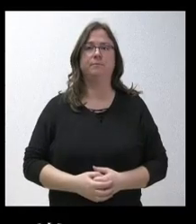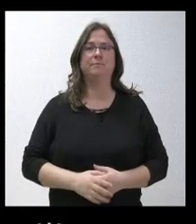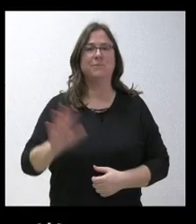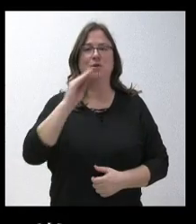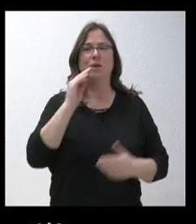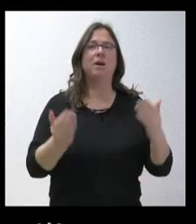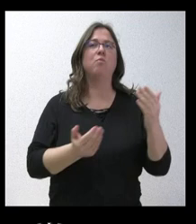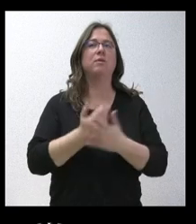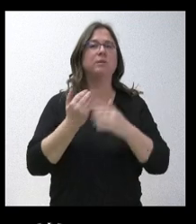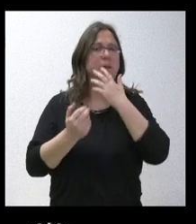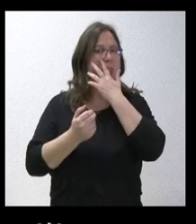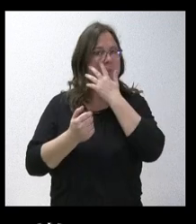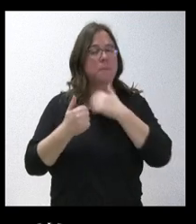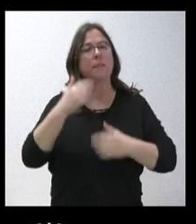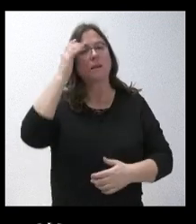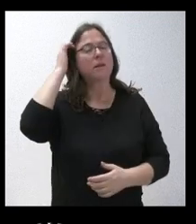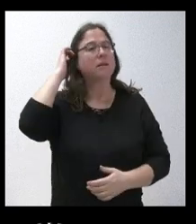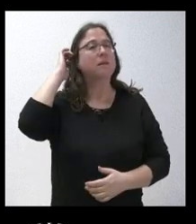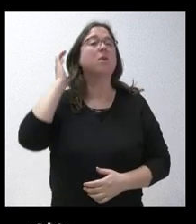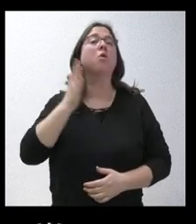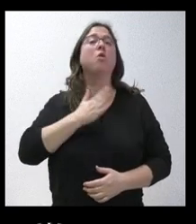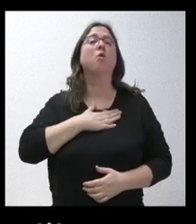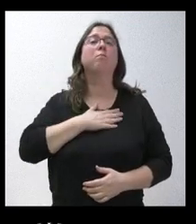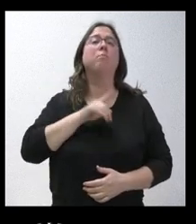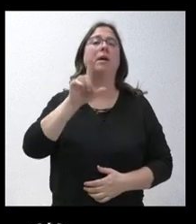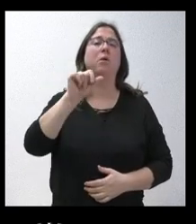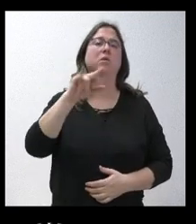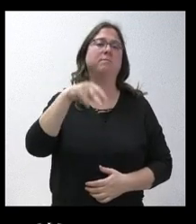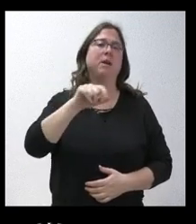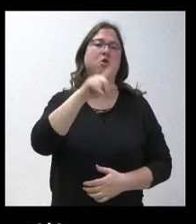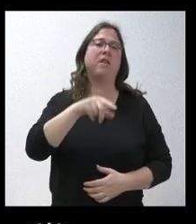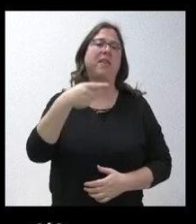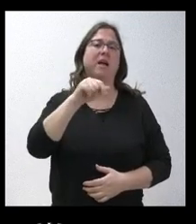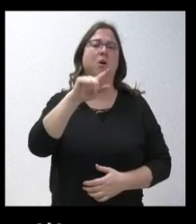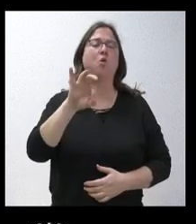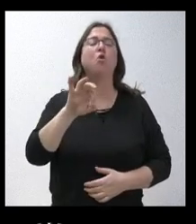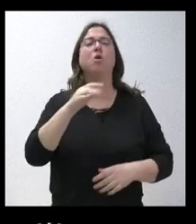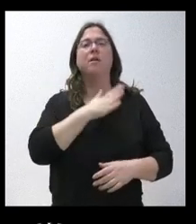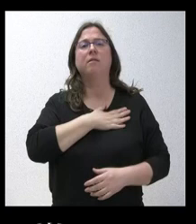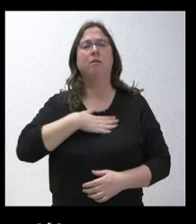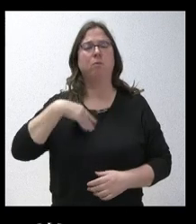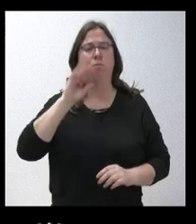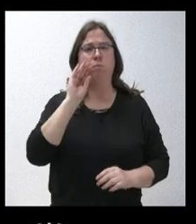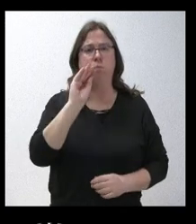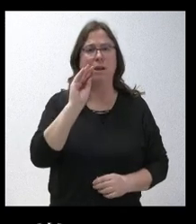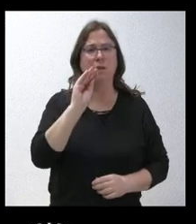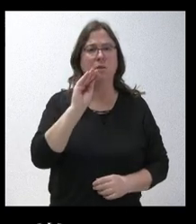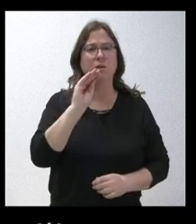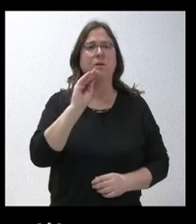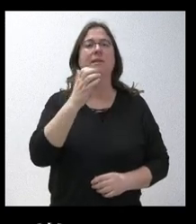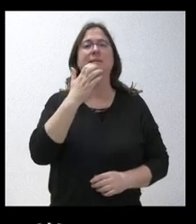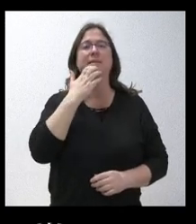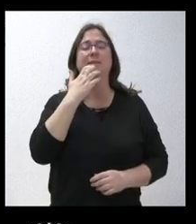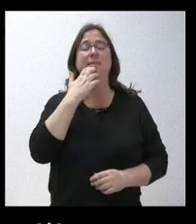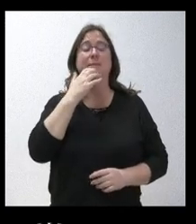buenos días señores consejeros yo para Luis Miguel González gago le quería preguntar si peleas de arriba va